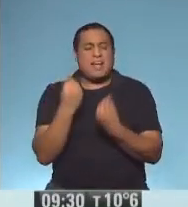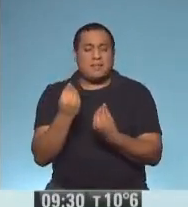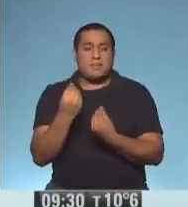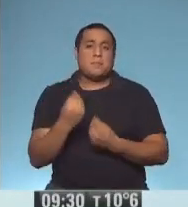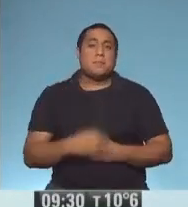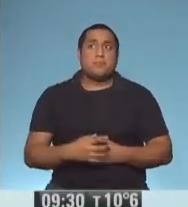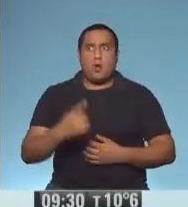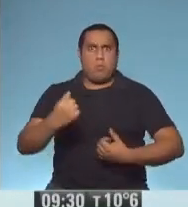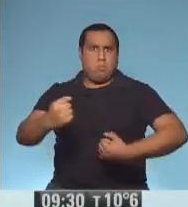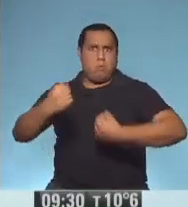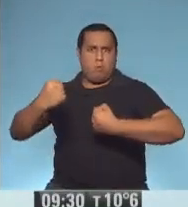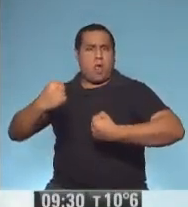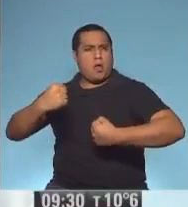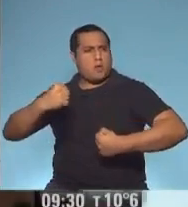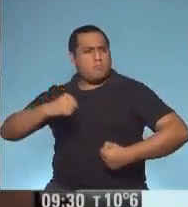tiene superpoderes, Hugo.